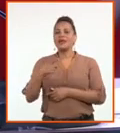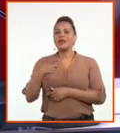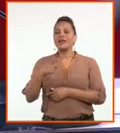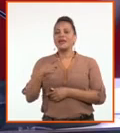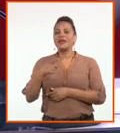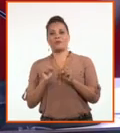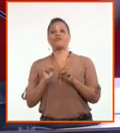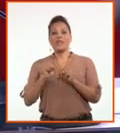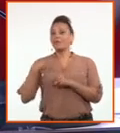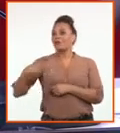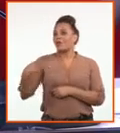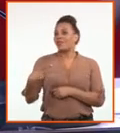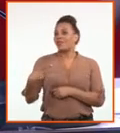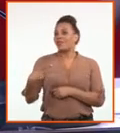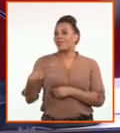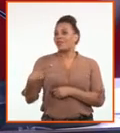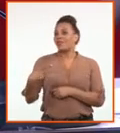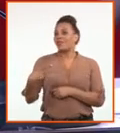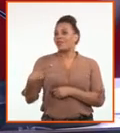días hiciéramos